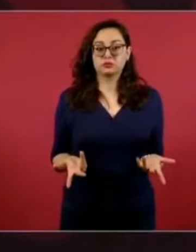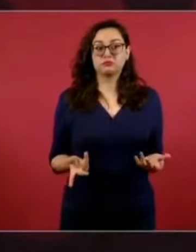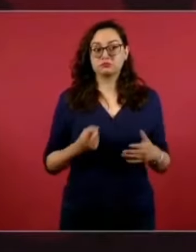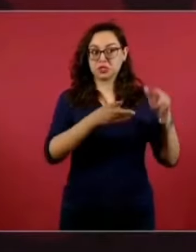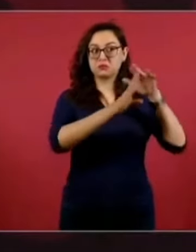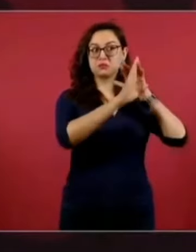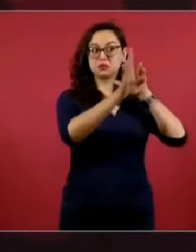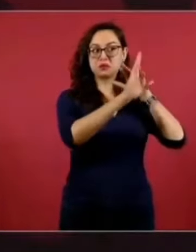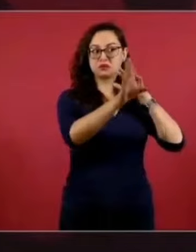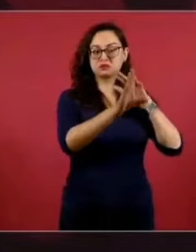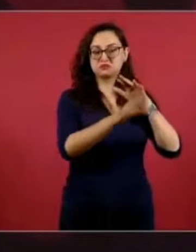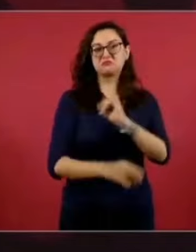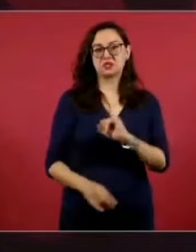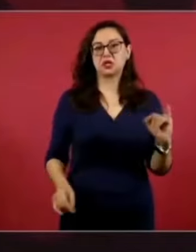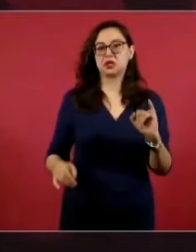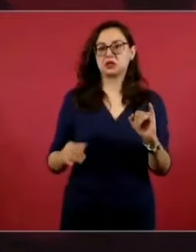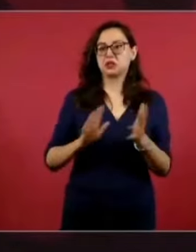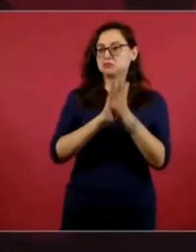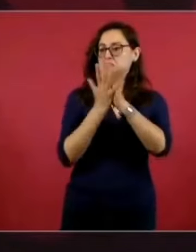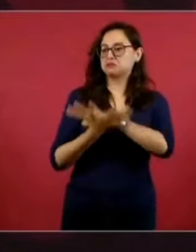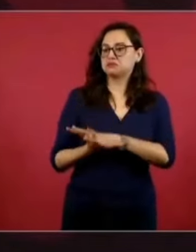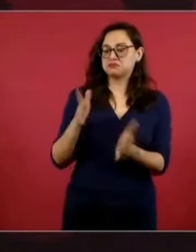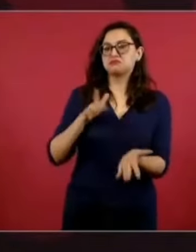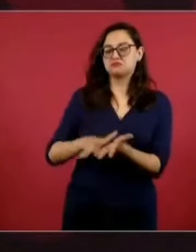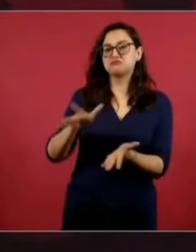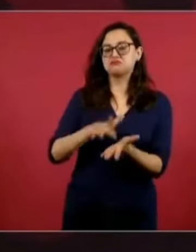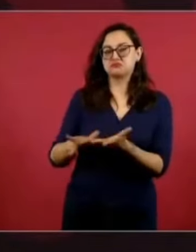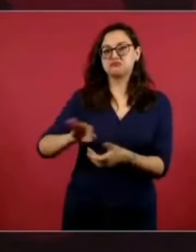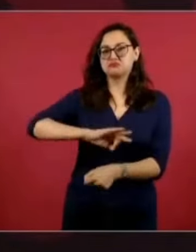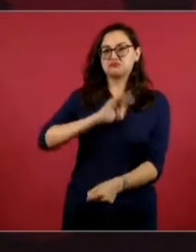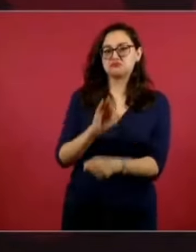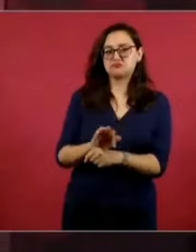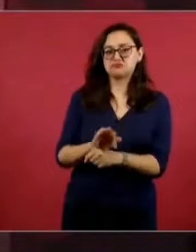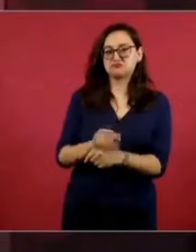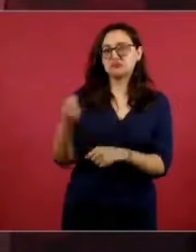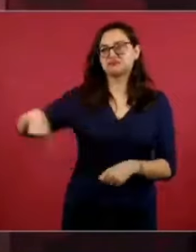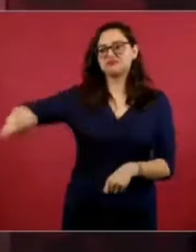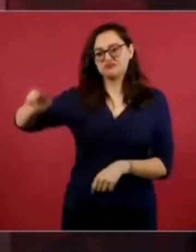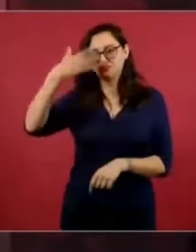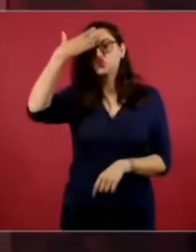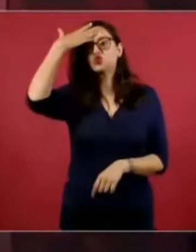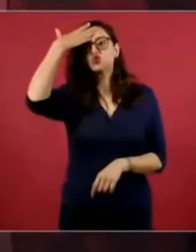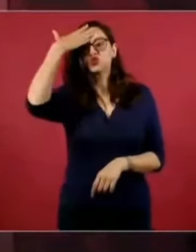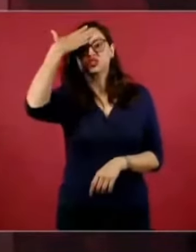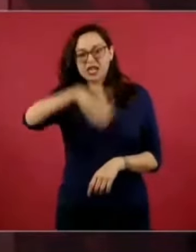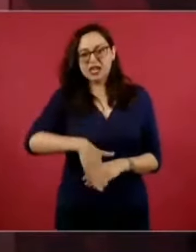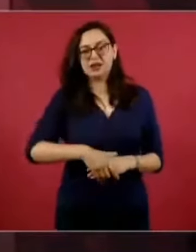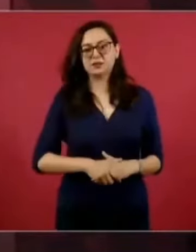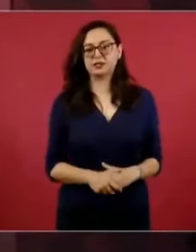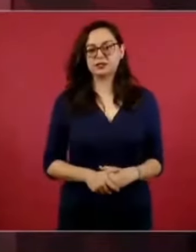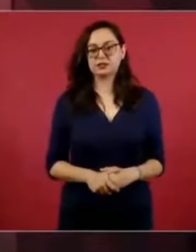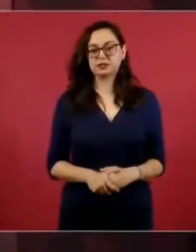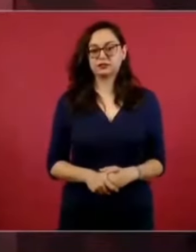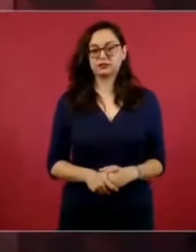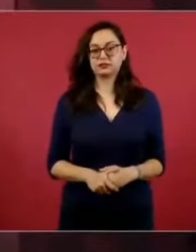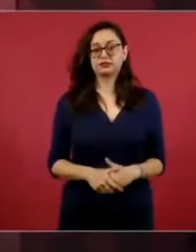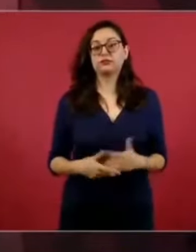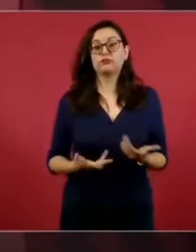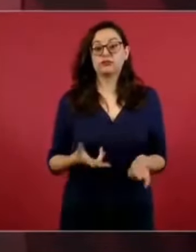transformación Entonces eso lo saben yo me he reunido una sola vez con los consejeros